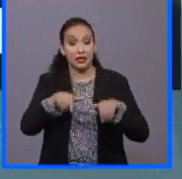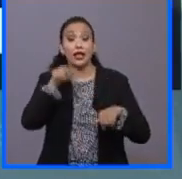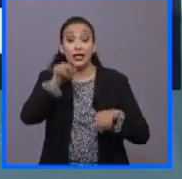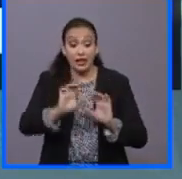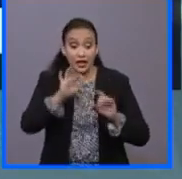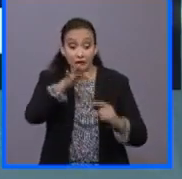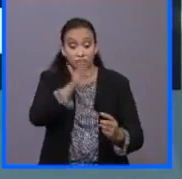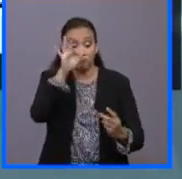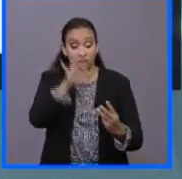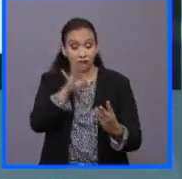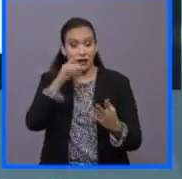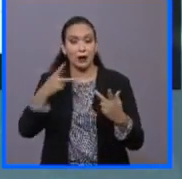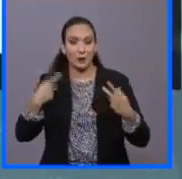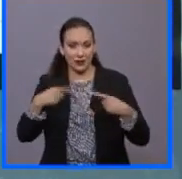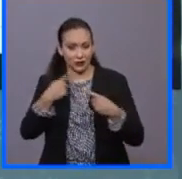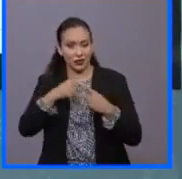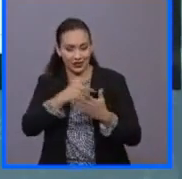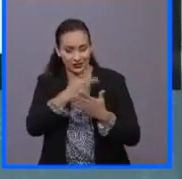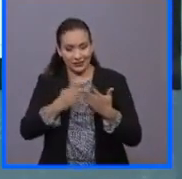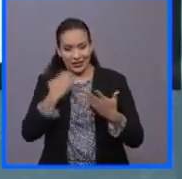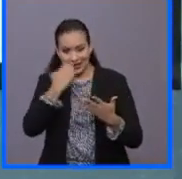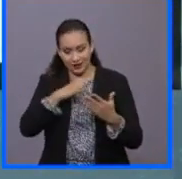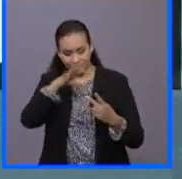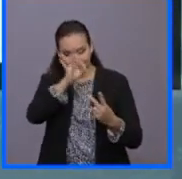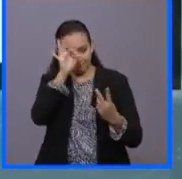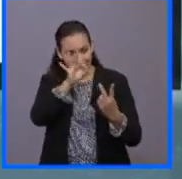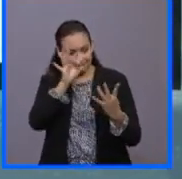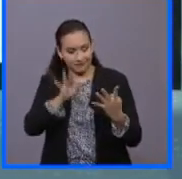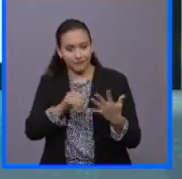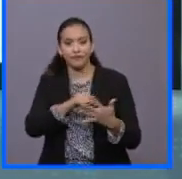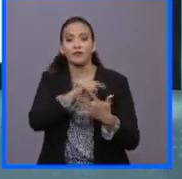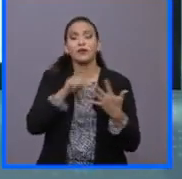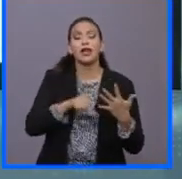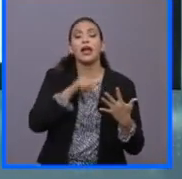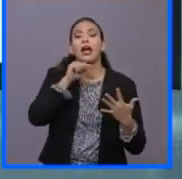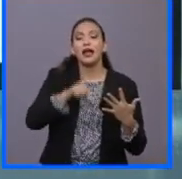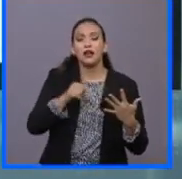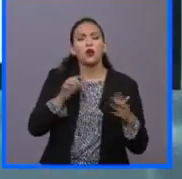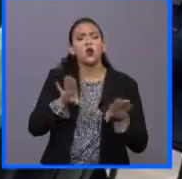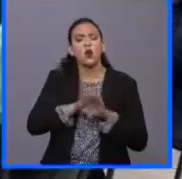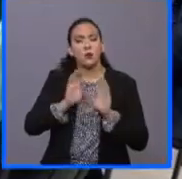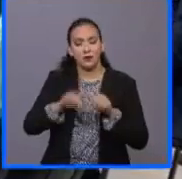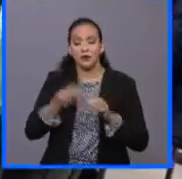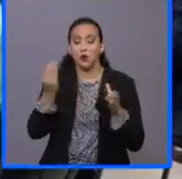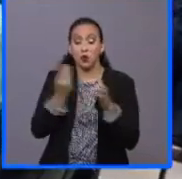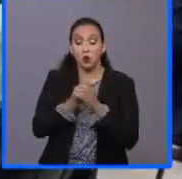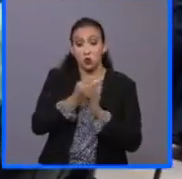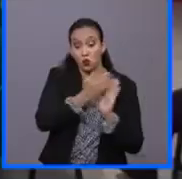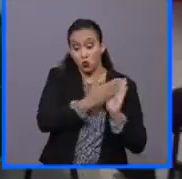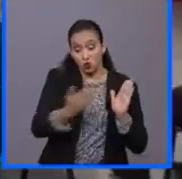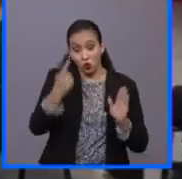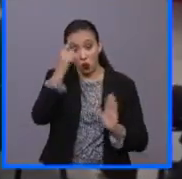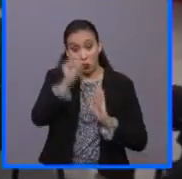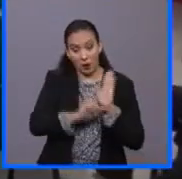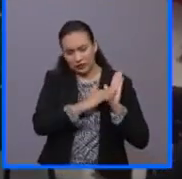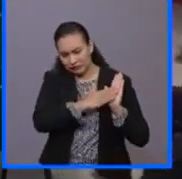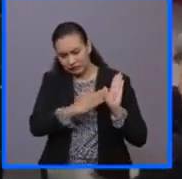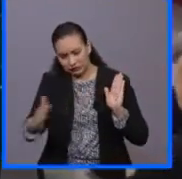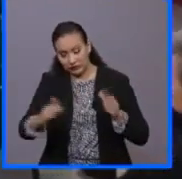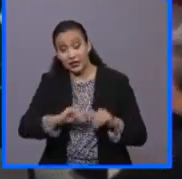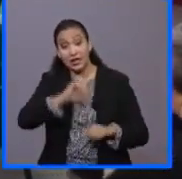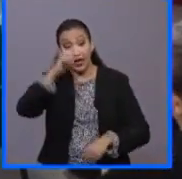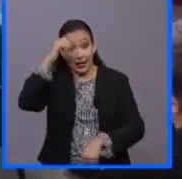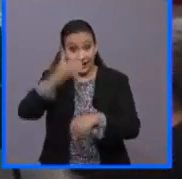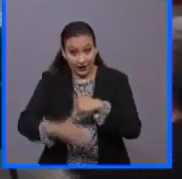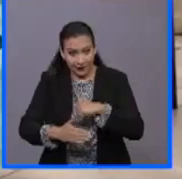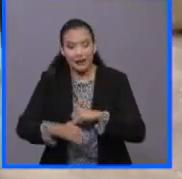a las personas admitidas en el programa académico, que consiste en un curso con una duración de un mes. Al